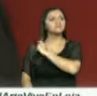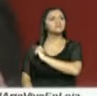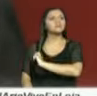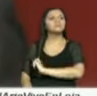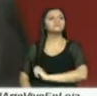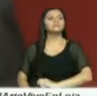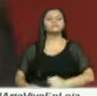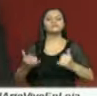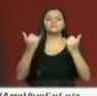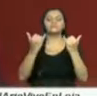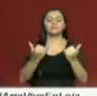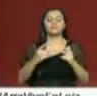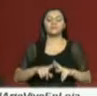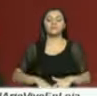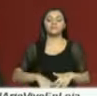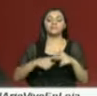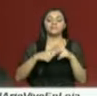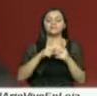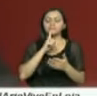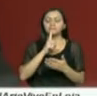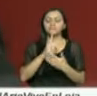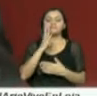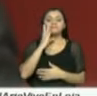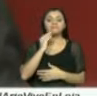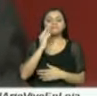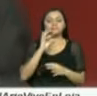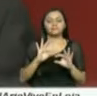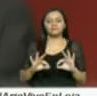Estamos por empezar una experiencia singular.